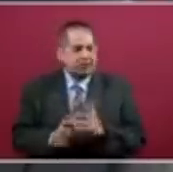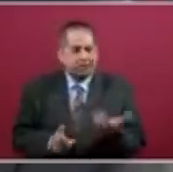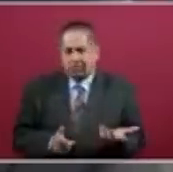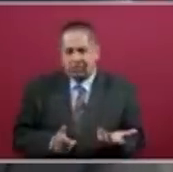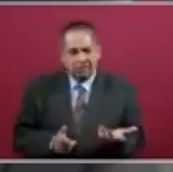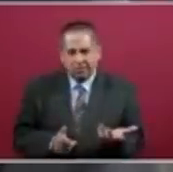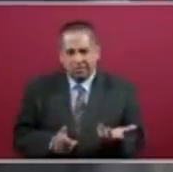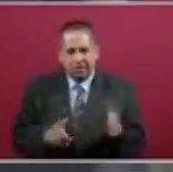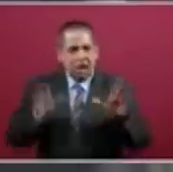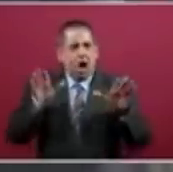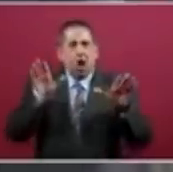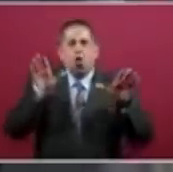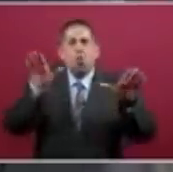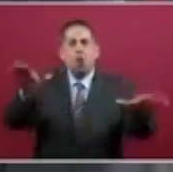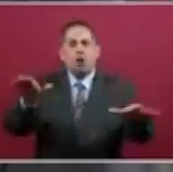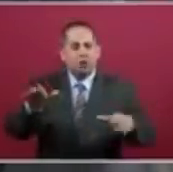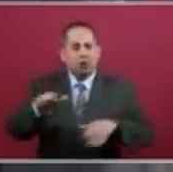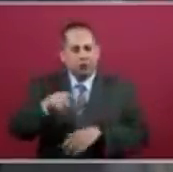el aeropuerto,